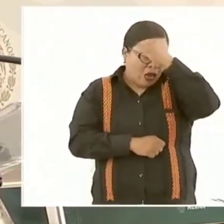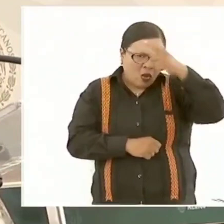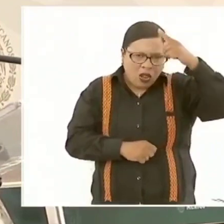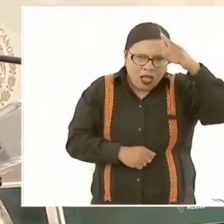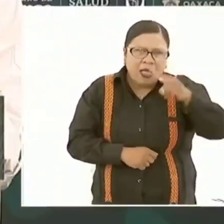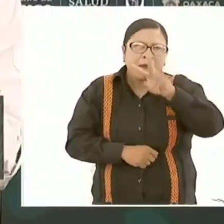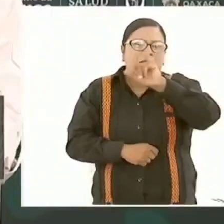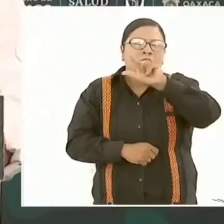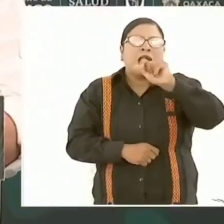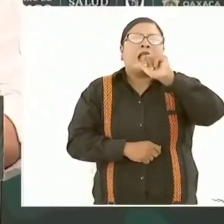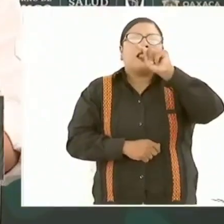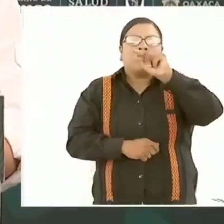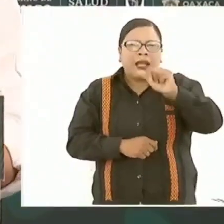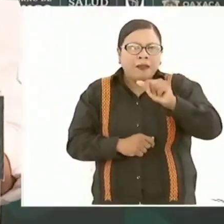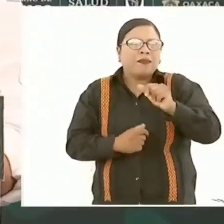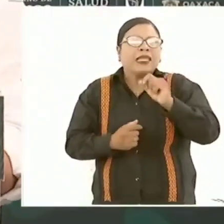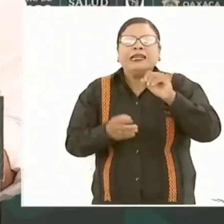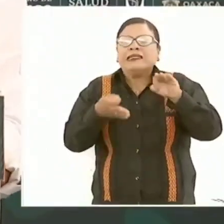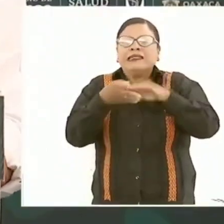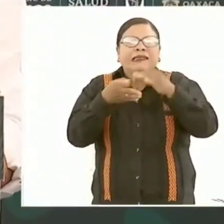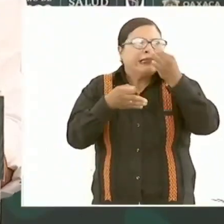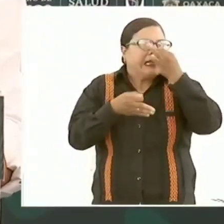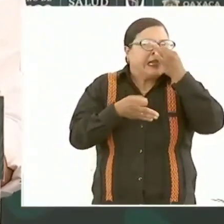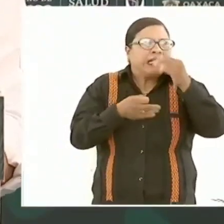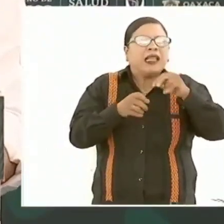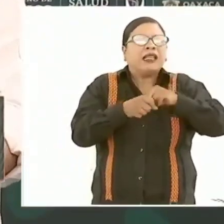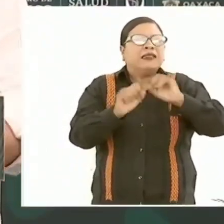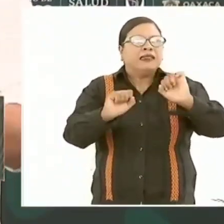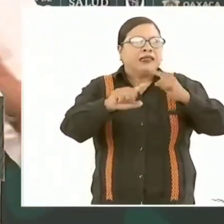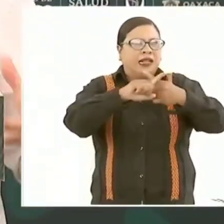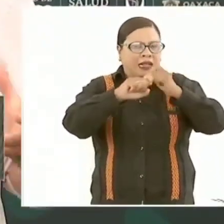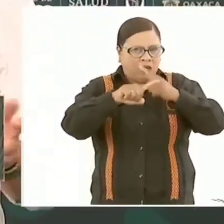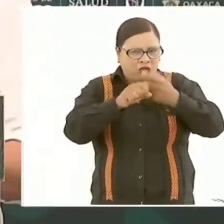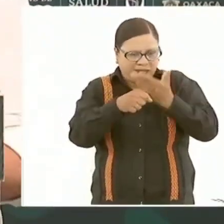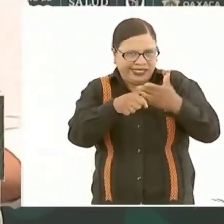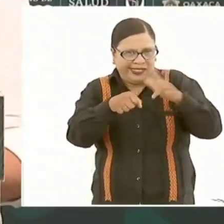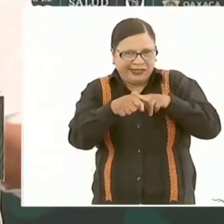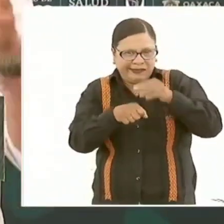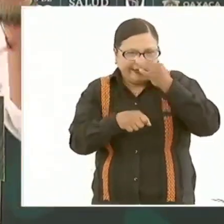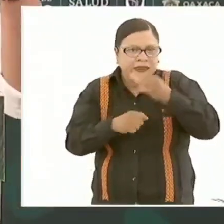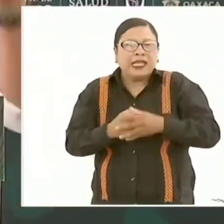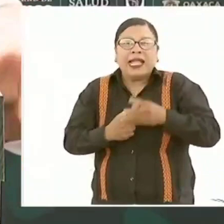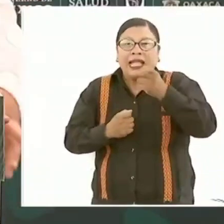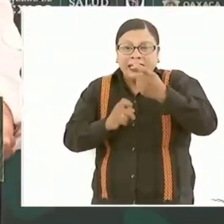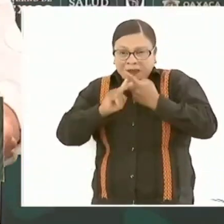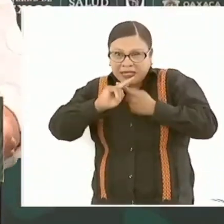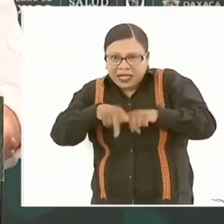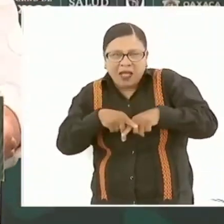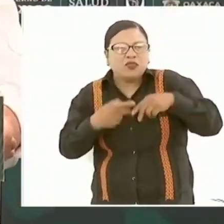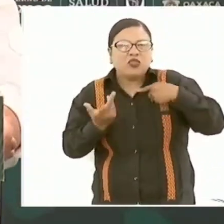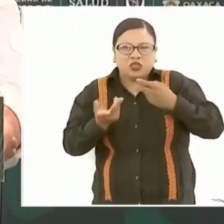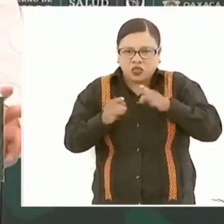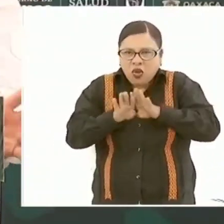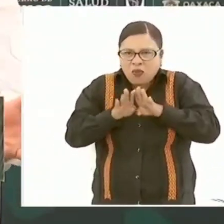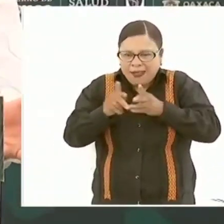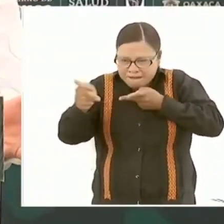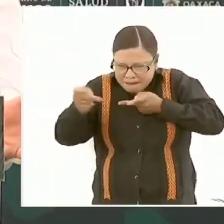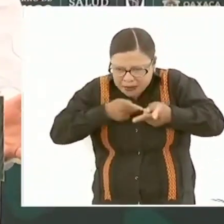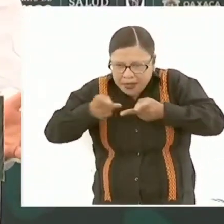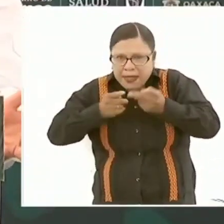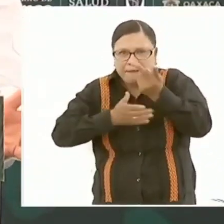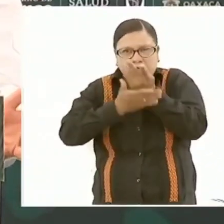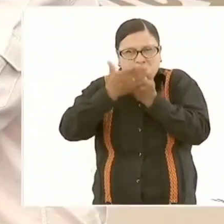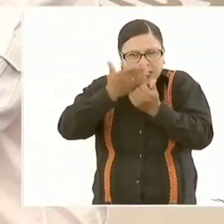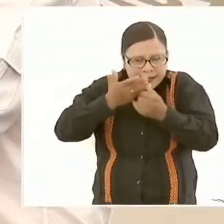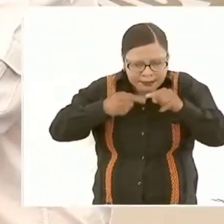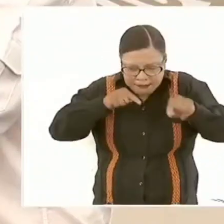en Villalta y aquí cerquita en el hospital que tenemos en Salina Cruz. Y ahí vimos las cosas y empezamos a preparar este proyecto. Entonces vino